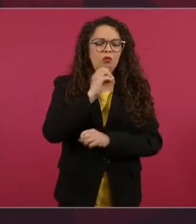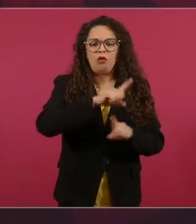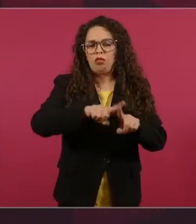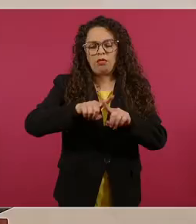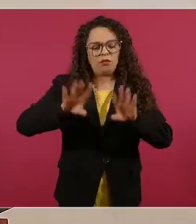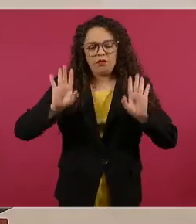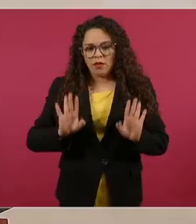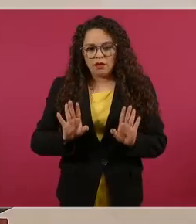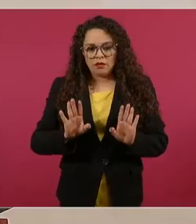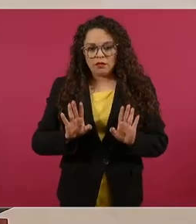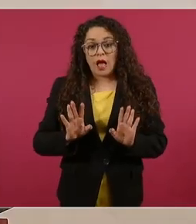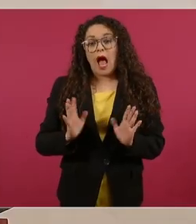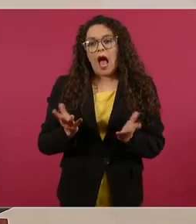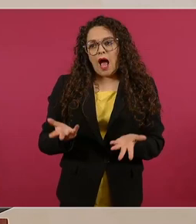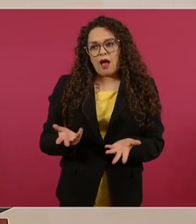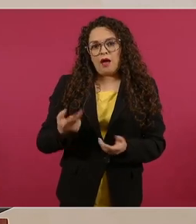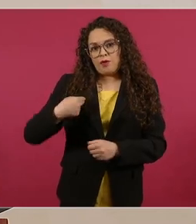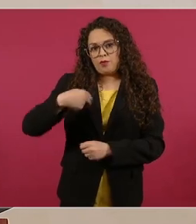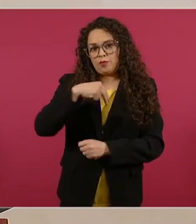podemos nosotros ayudar,